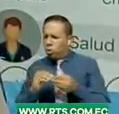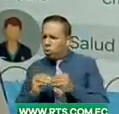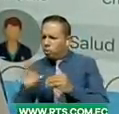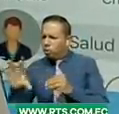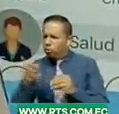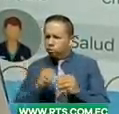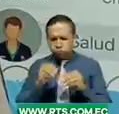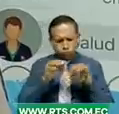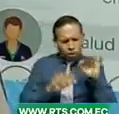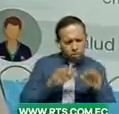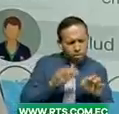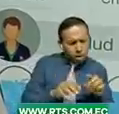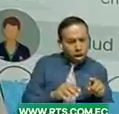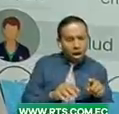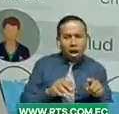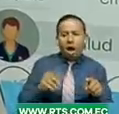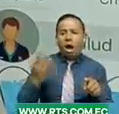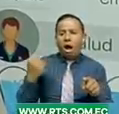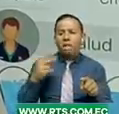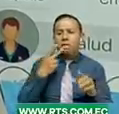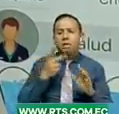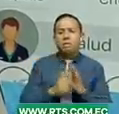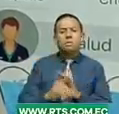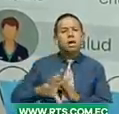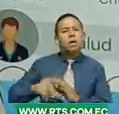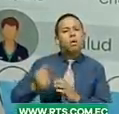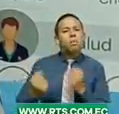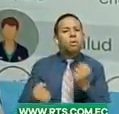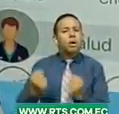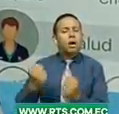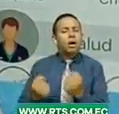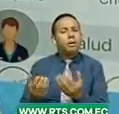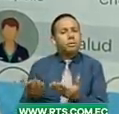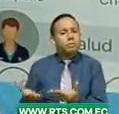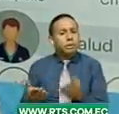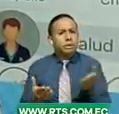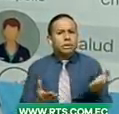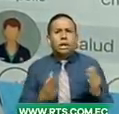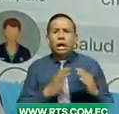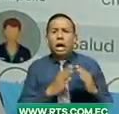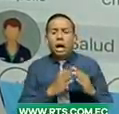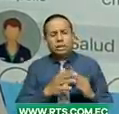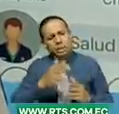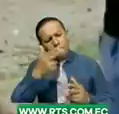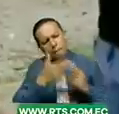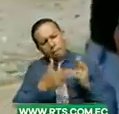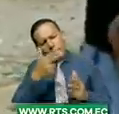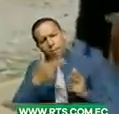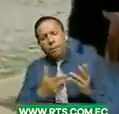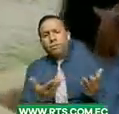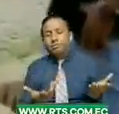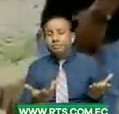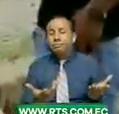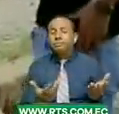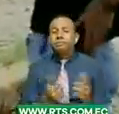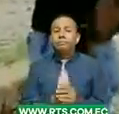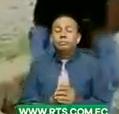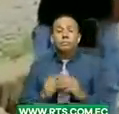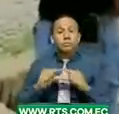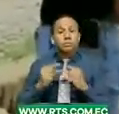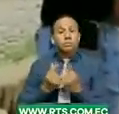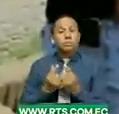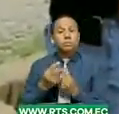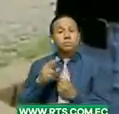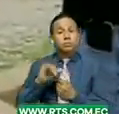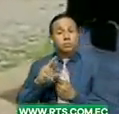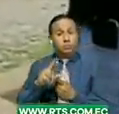la vivienda justamente también es atacada y hay daños colaterales desde el punto de vista físico a los vehículos. El grupo de intervención y rescate